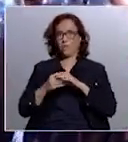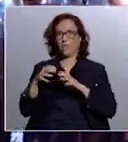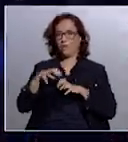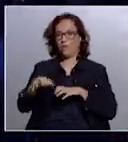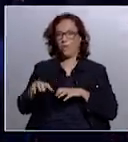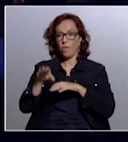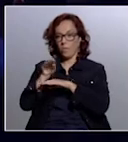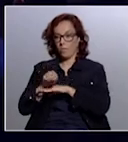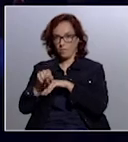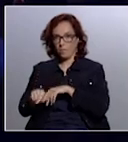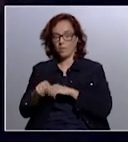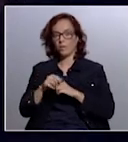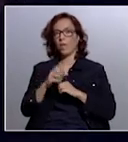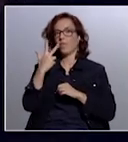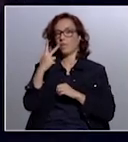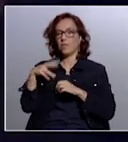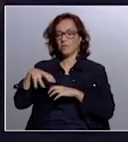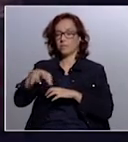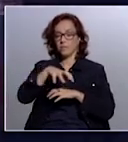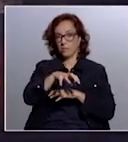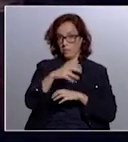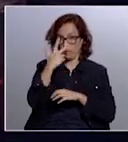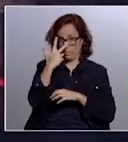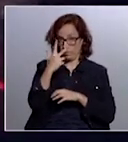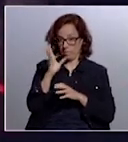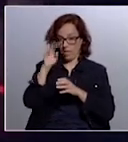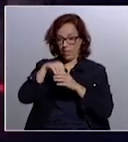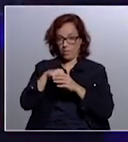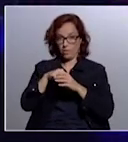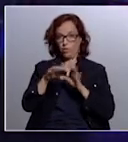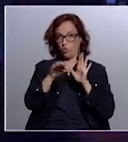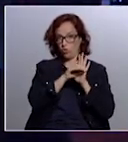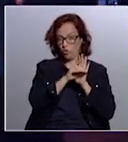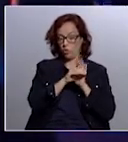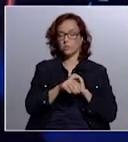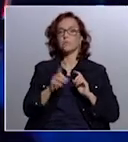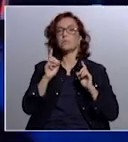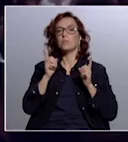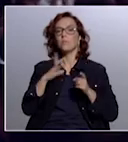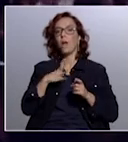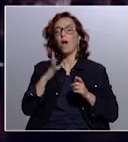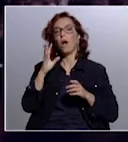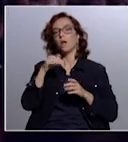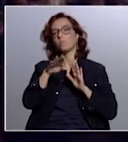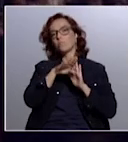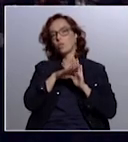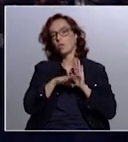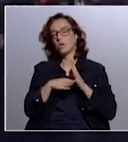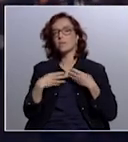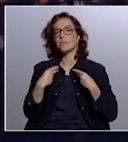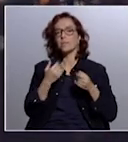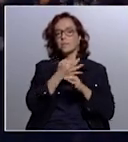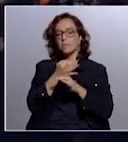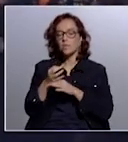distintas actividades artísticas y culturales desde el teatro también se han llevado adelante distintos programas de sensibilización